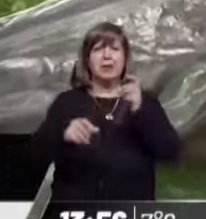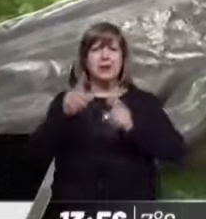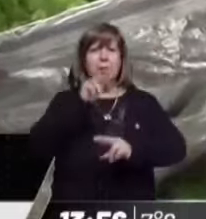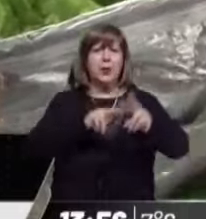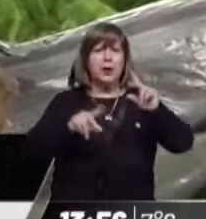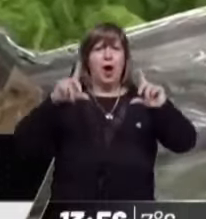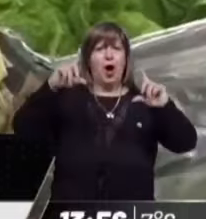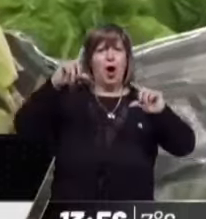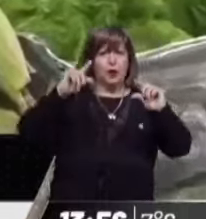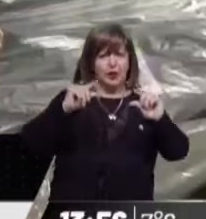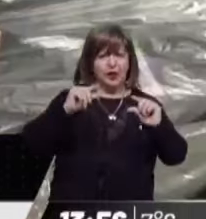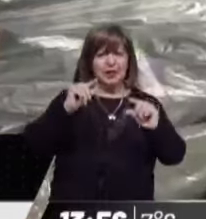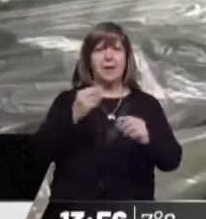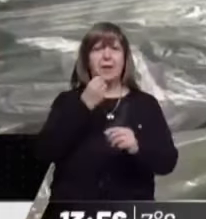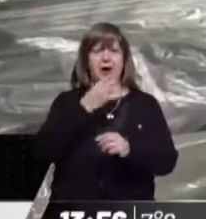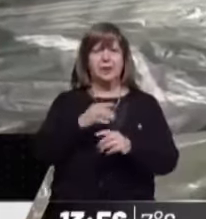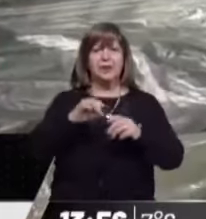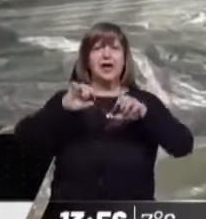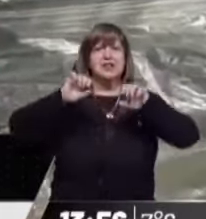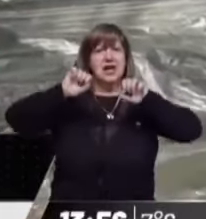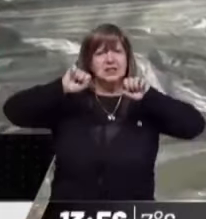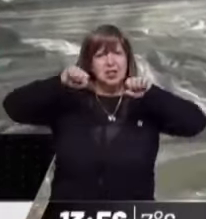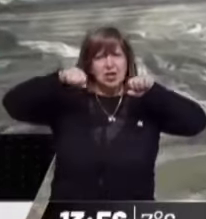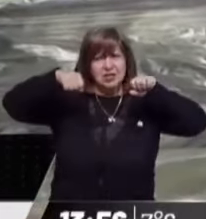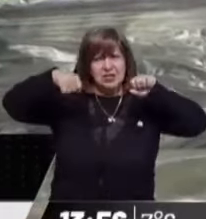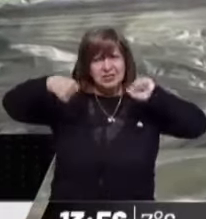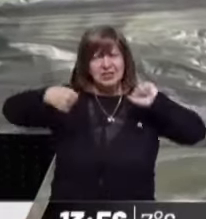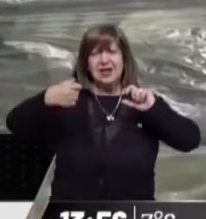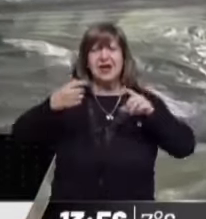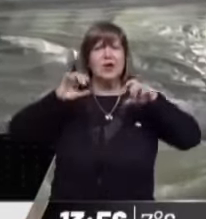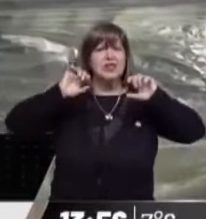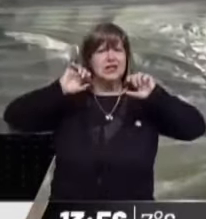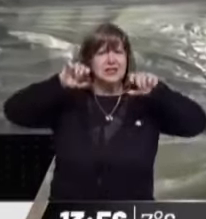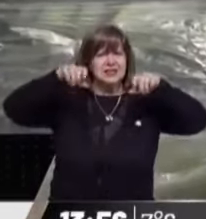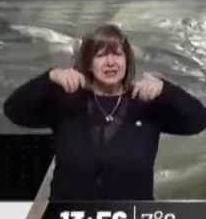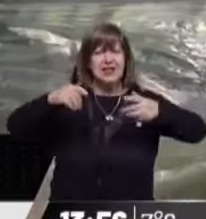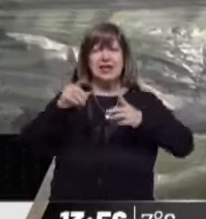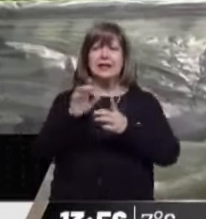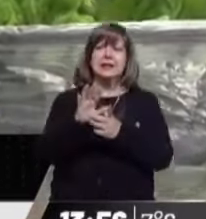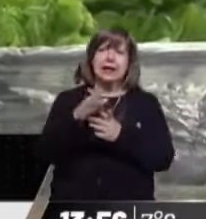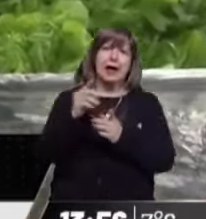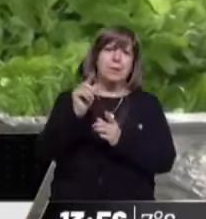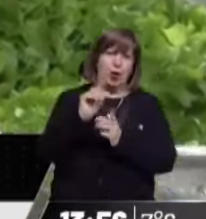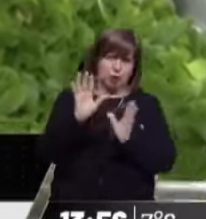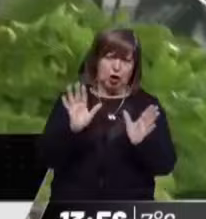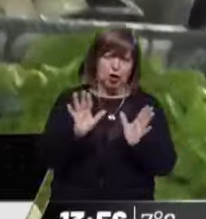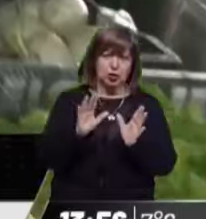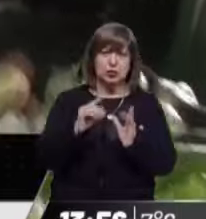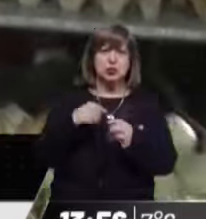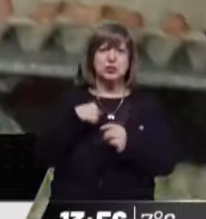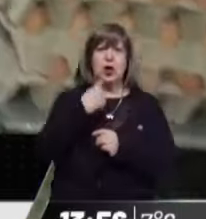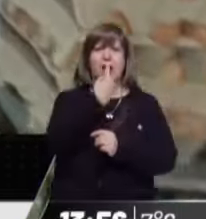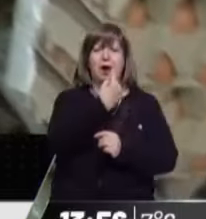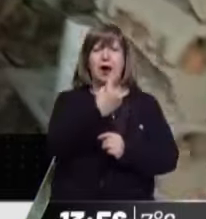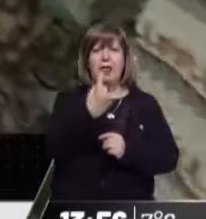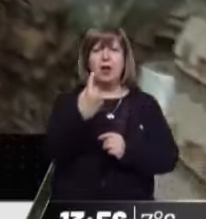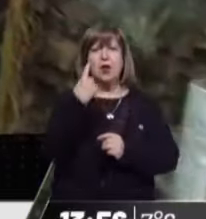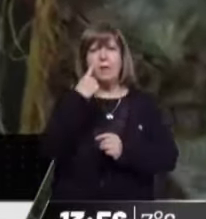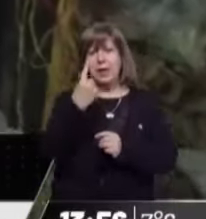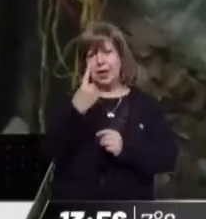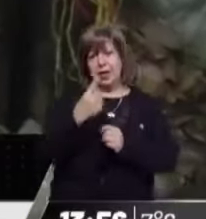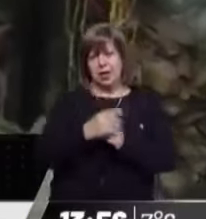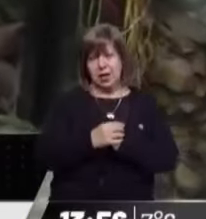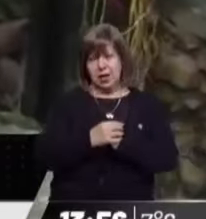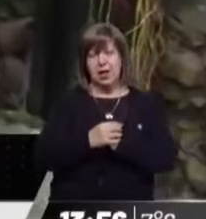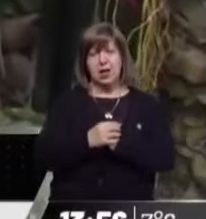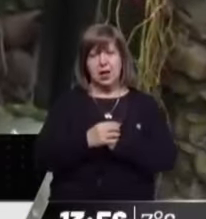pasado con el choclo que lo vemos acá? Hay poco cantidad. ¿Y cuánto sale cada choclo? Yo estoy vendiendo 1.000 pesos, 1.000 pesos. ¿Eso